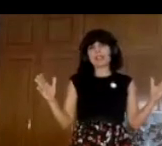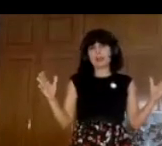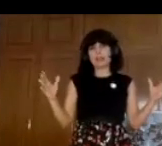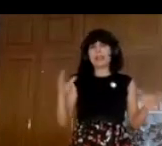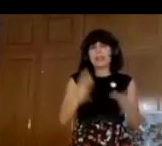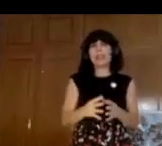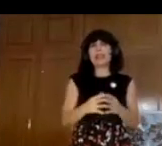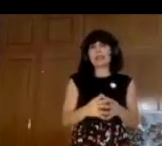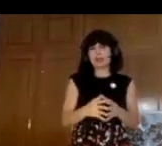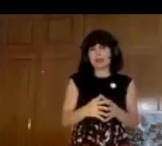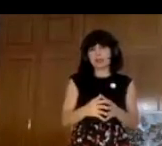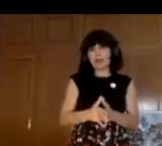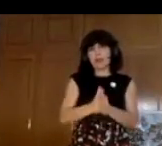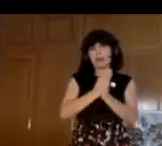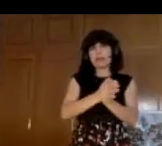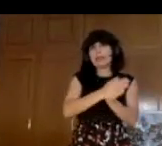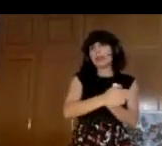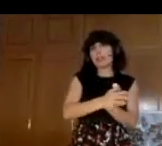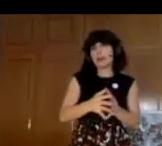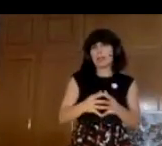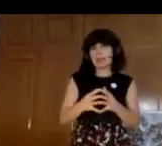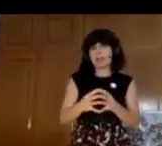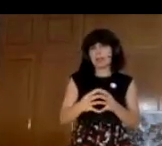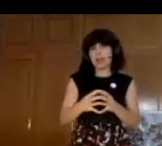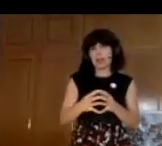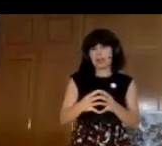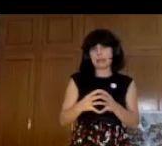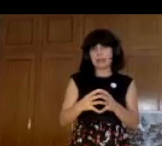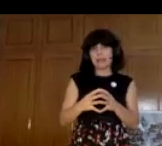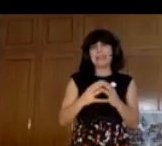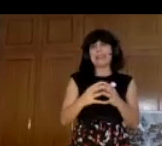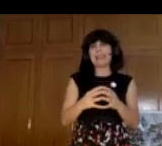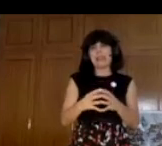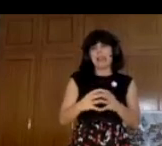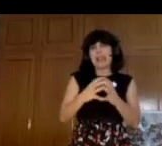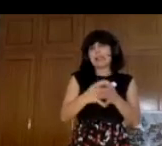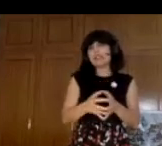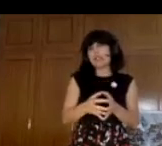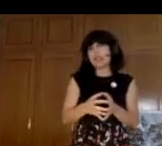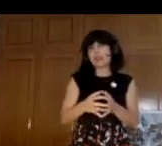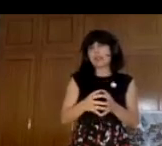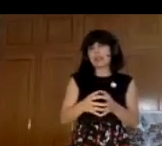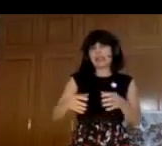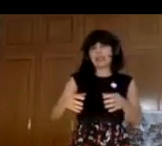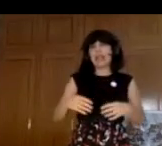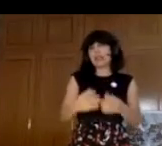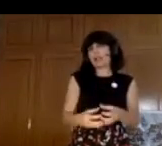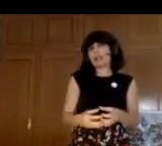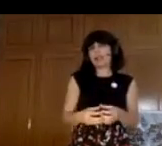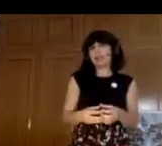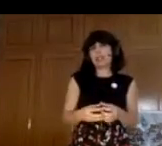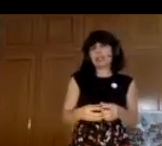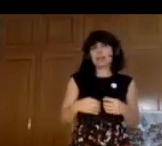pasan después tienen que ver con eso, más que con las propias redes sociales. Es decir, las redes sociales lo que hacen es hacer